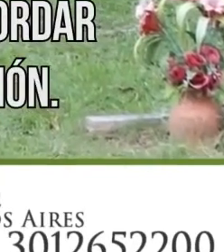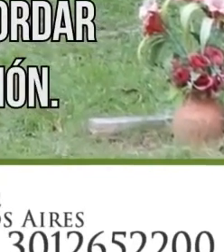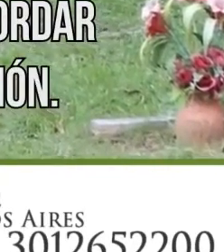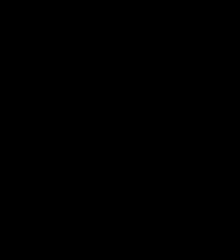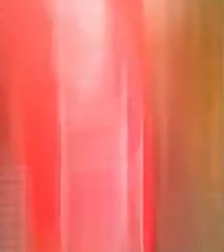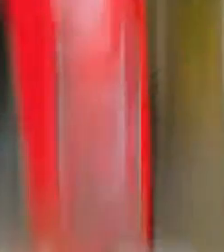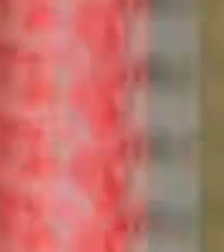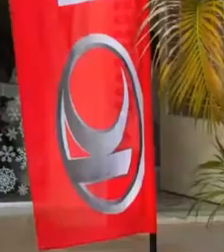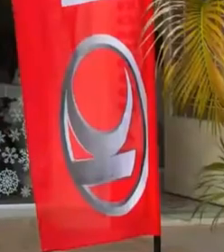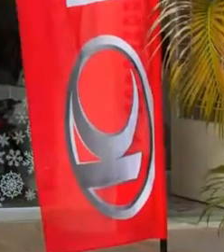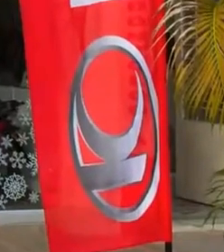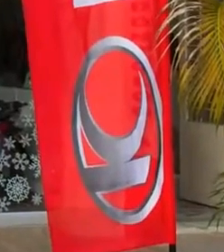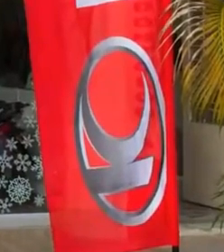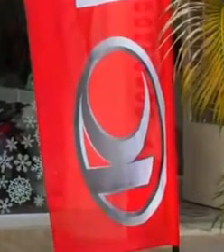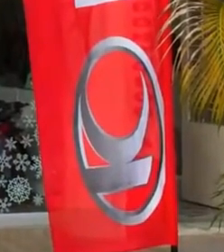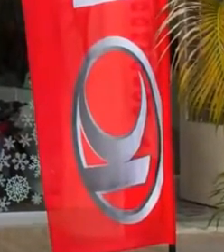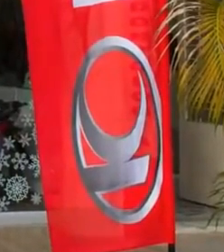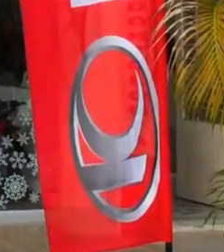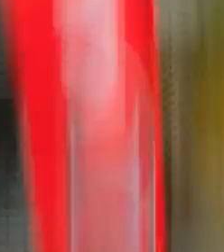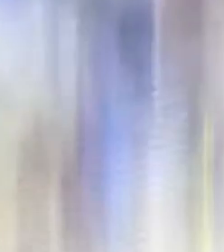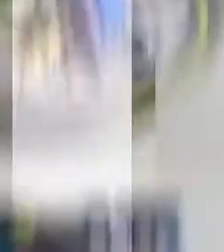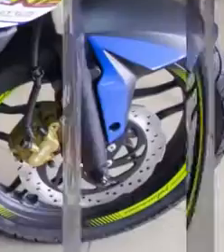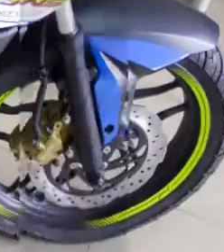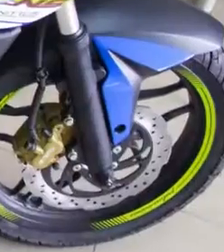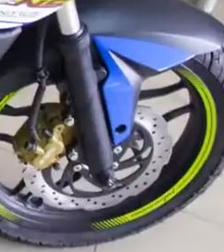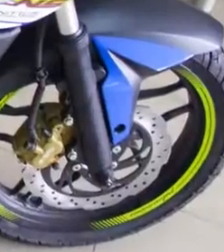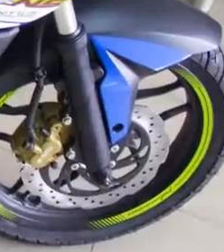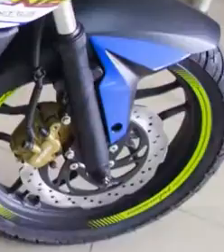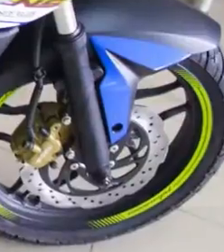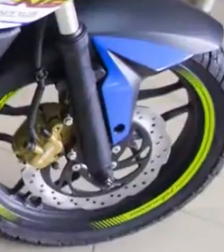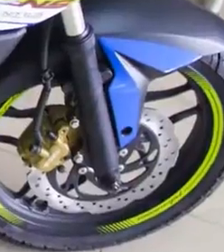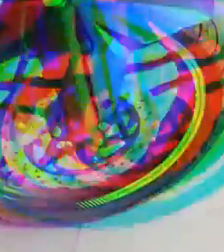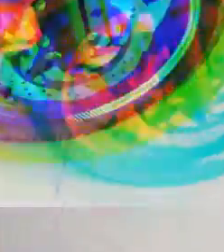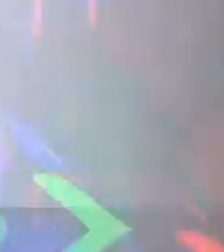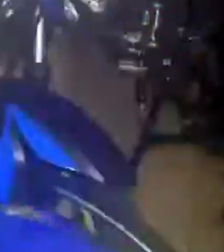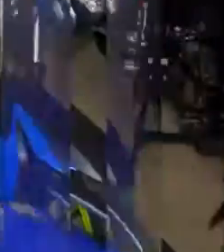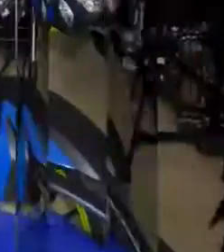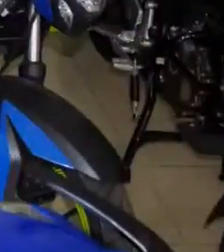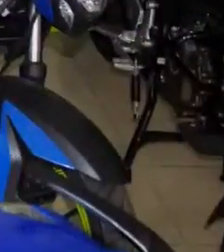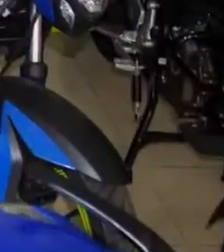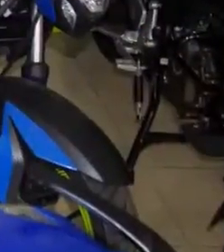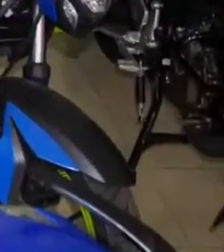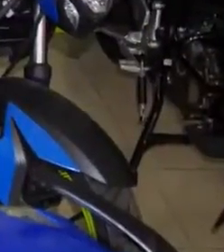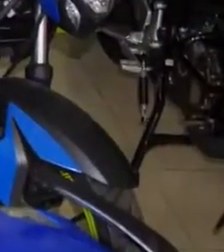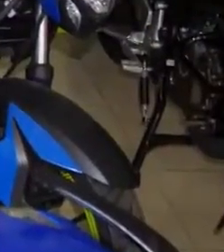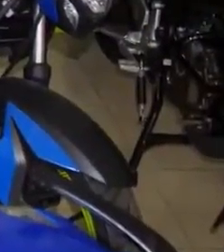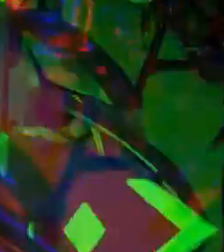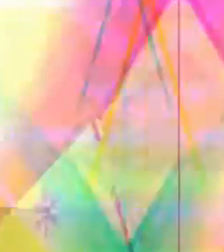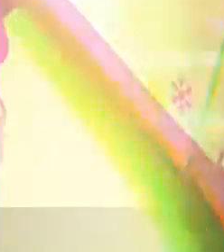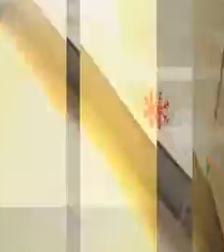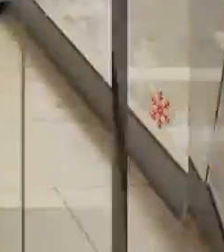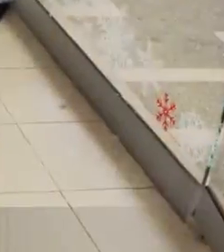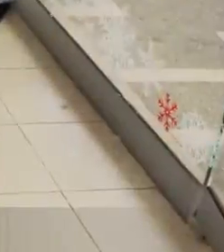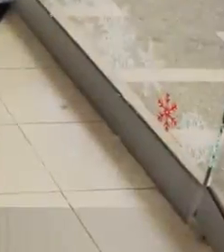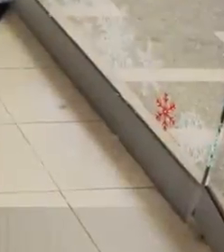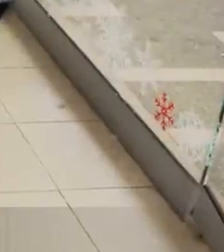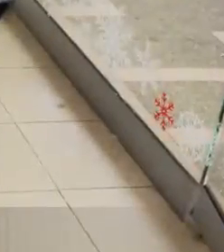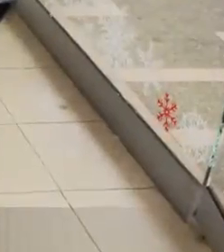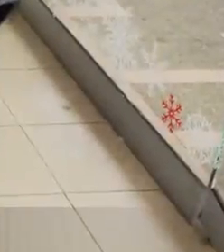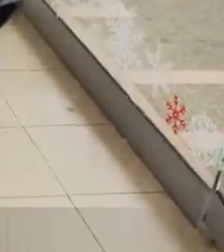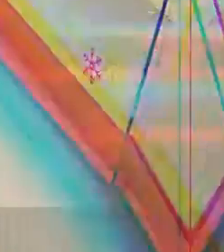exhumación estrené moto con comultrasan motos tenemos planes de pago de hasta tres años de plazo y la cuota de financiación más